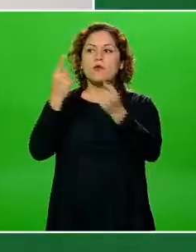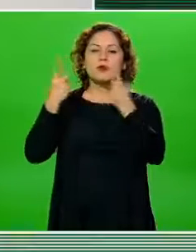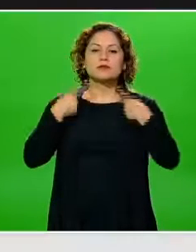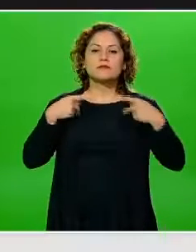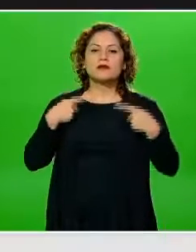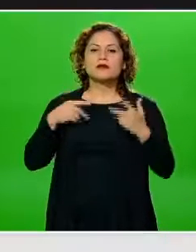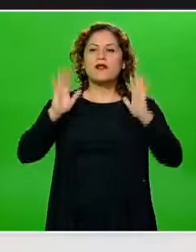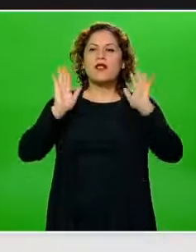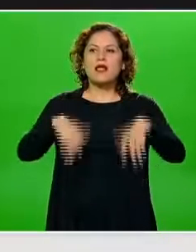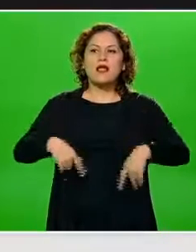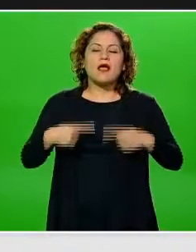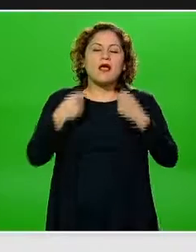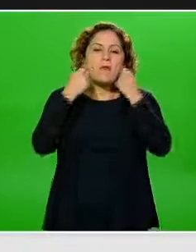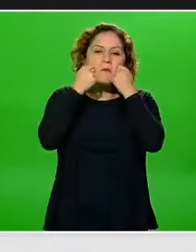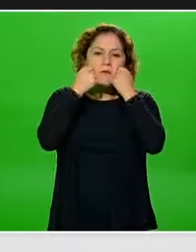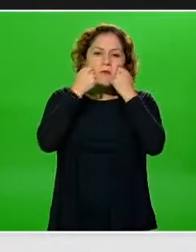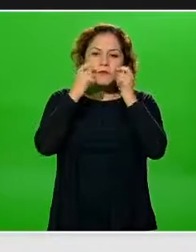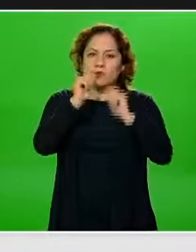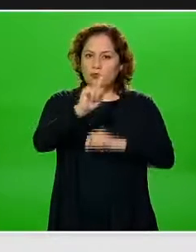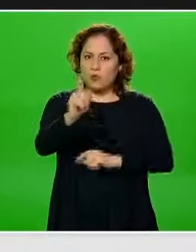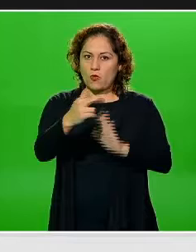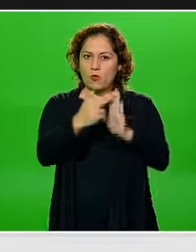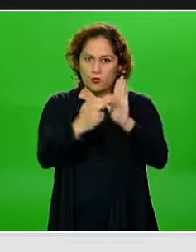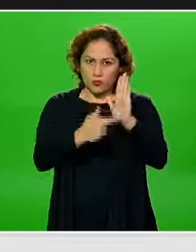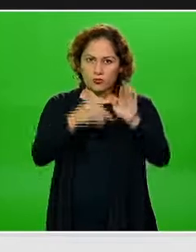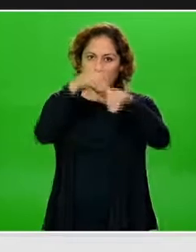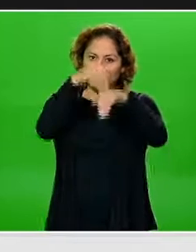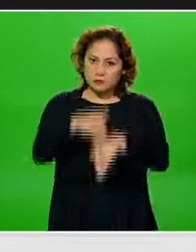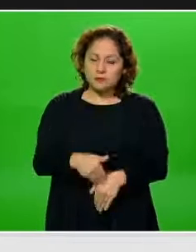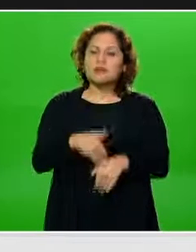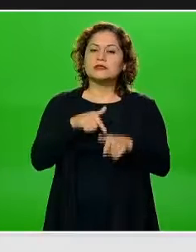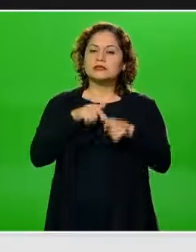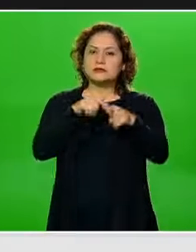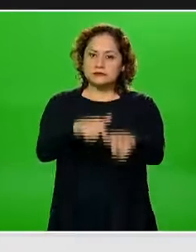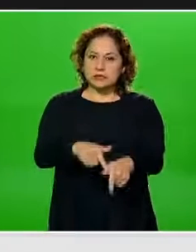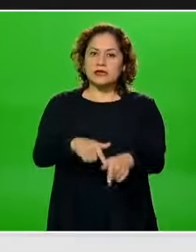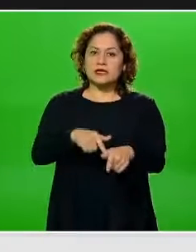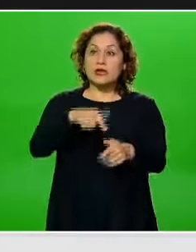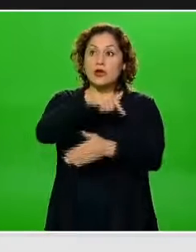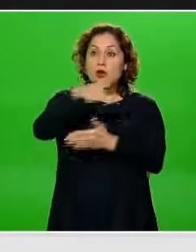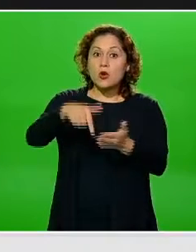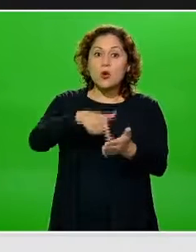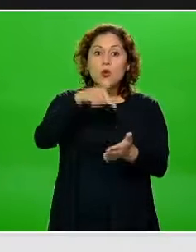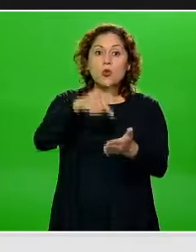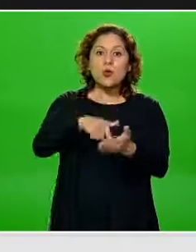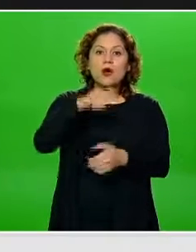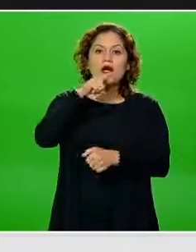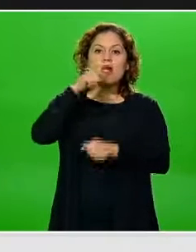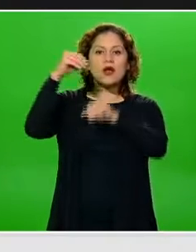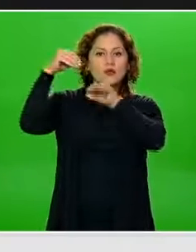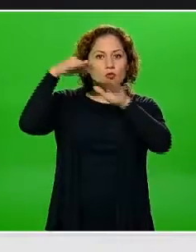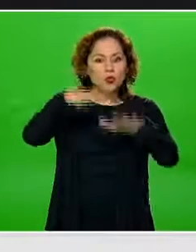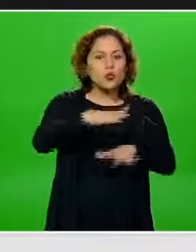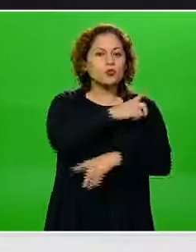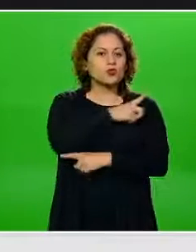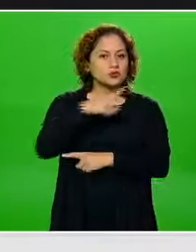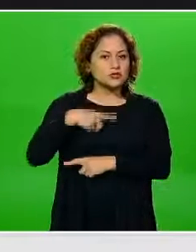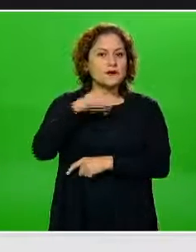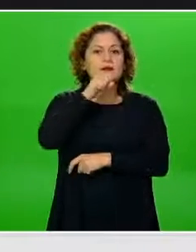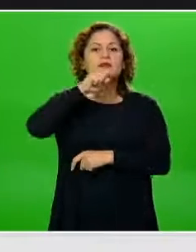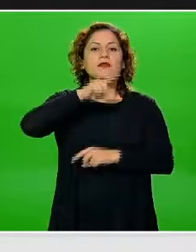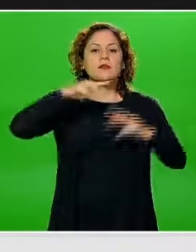protegernos. Entonces, mantener nuestros espacios ventilados, iluminados, mantener el uso